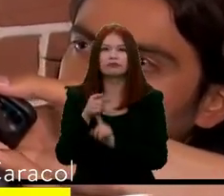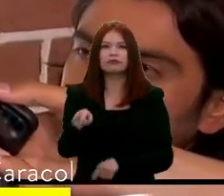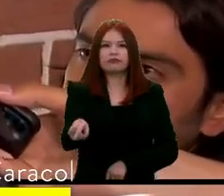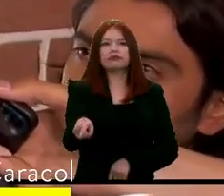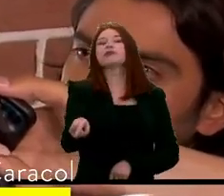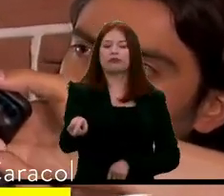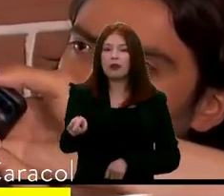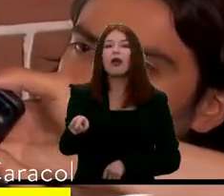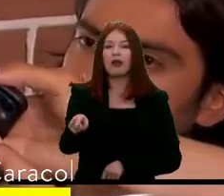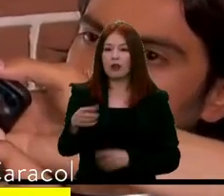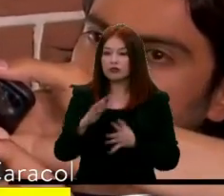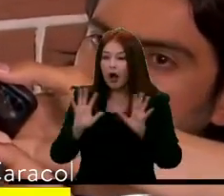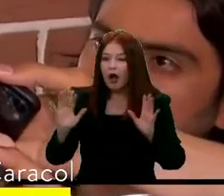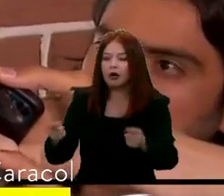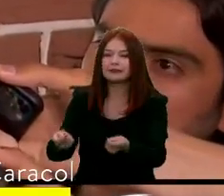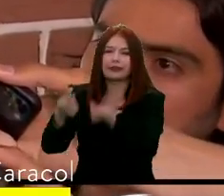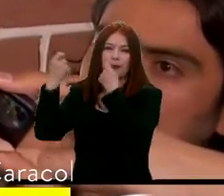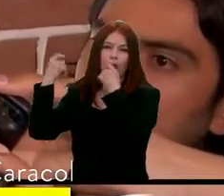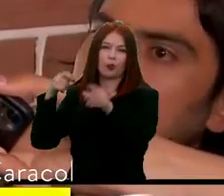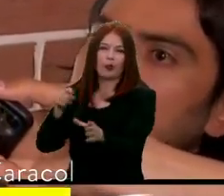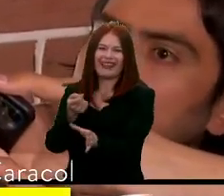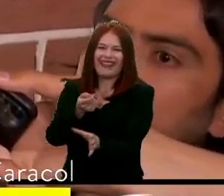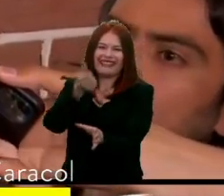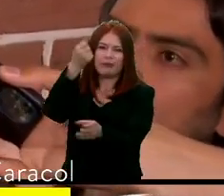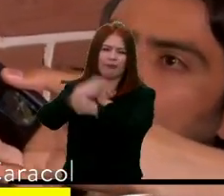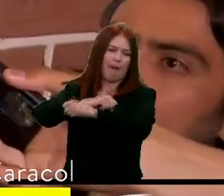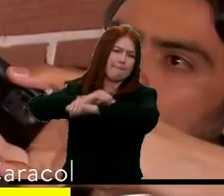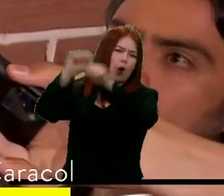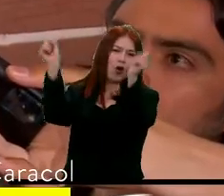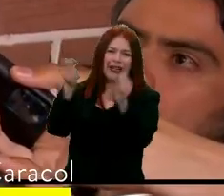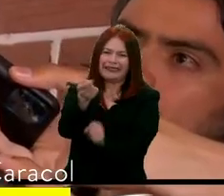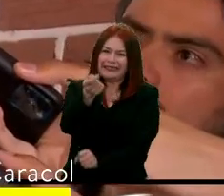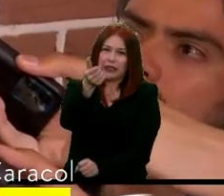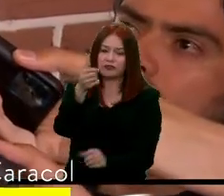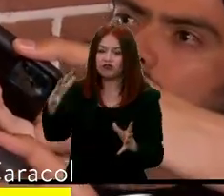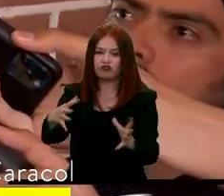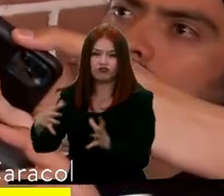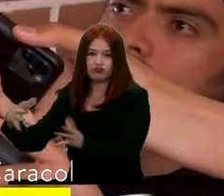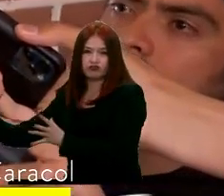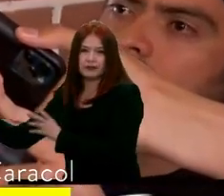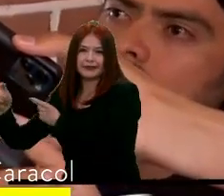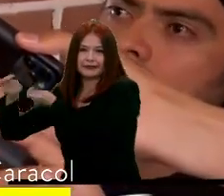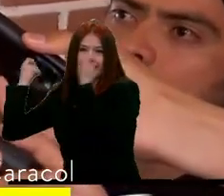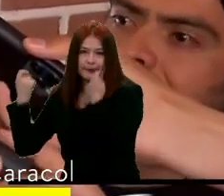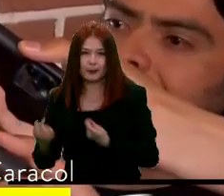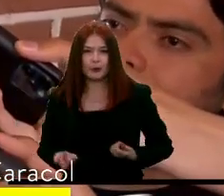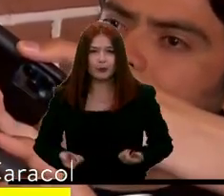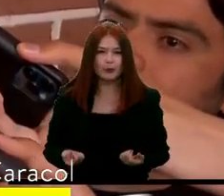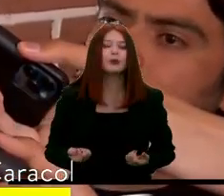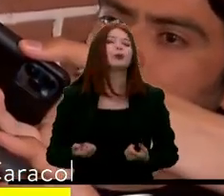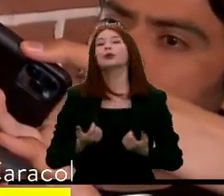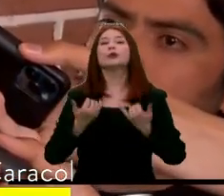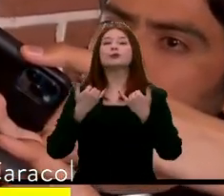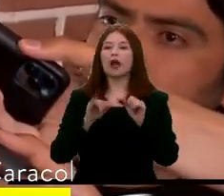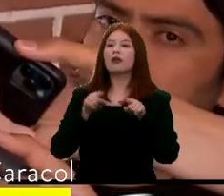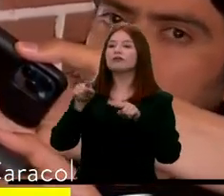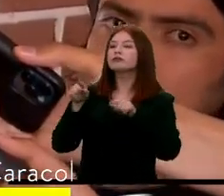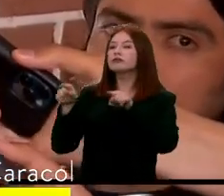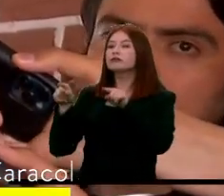lugar totalmente despejado, no reviste peligro para la comunidad, y se recogen del